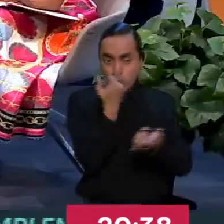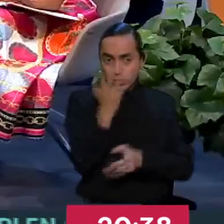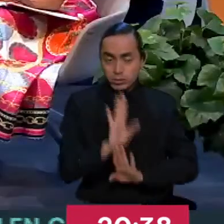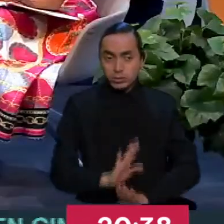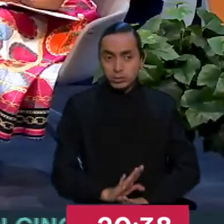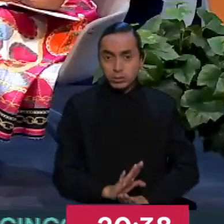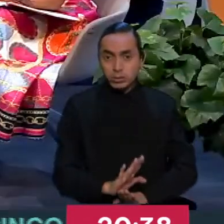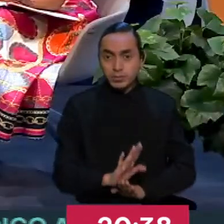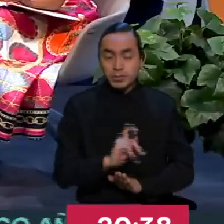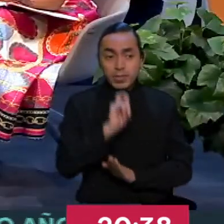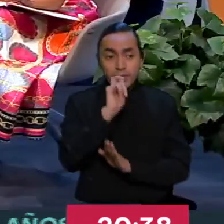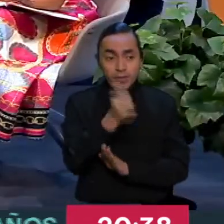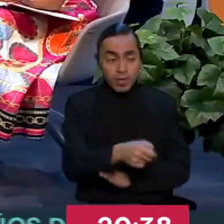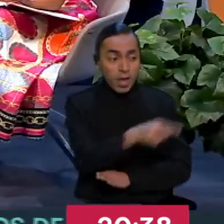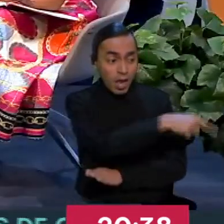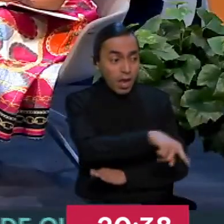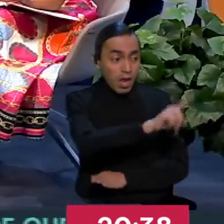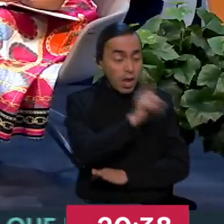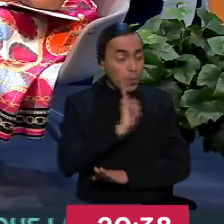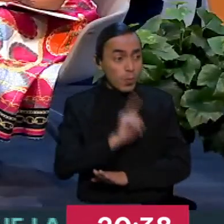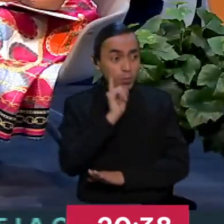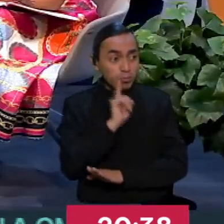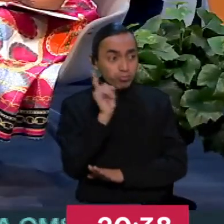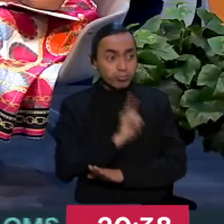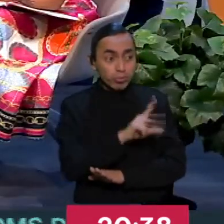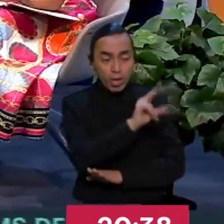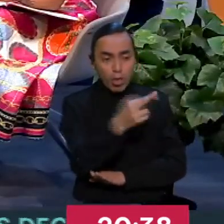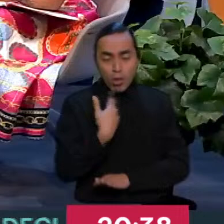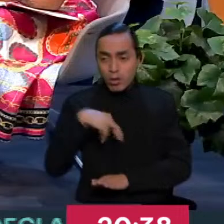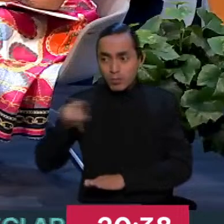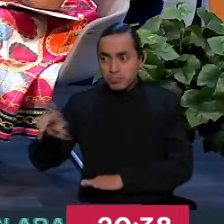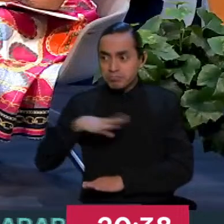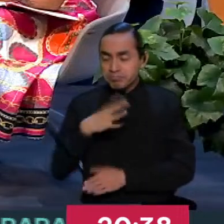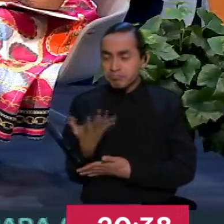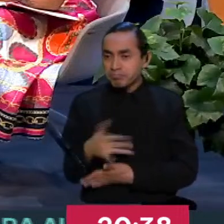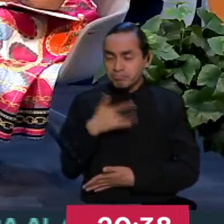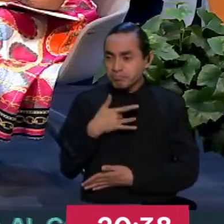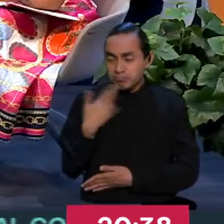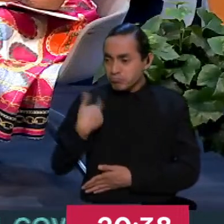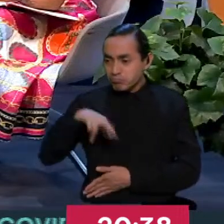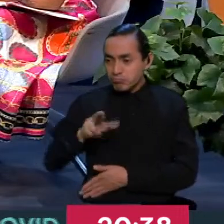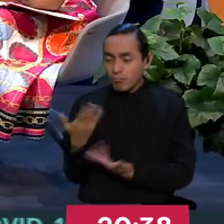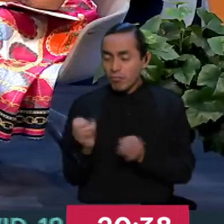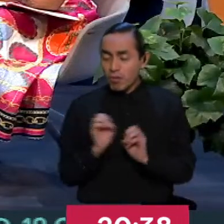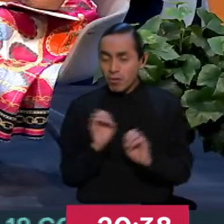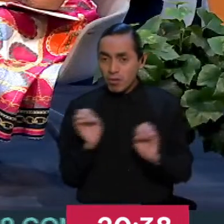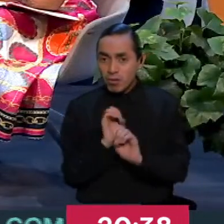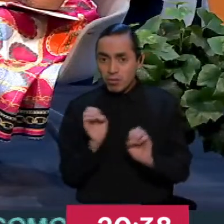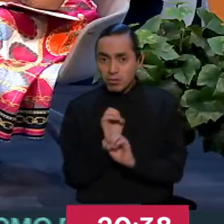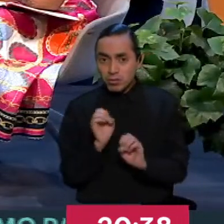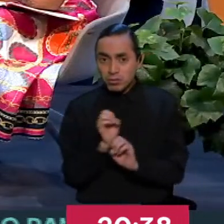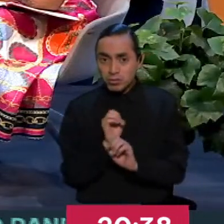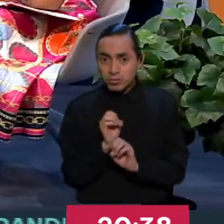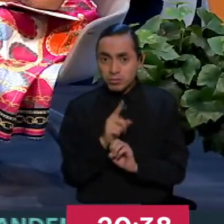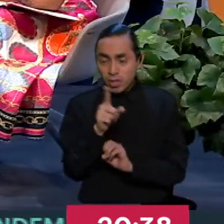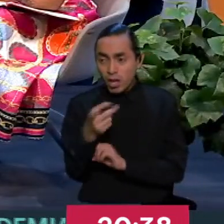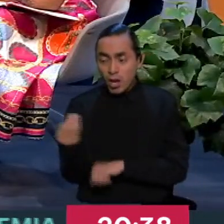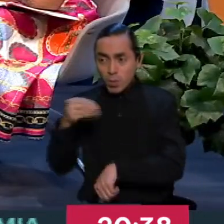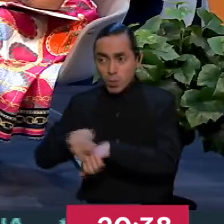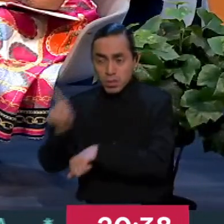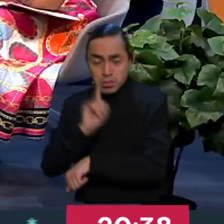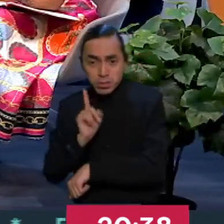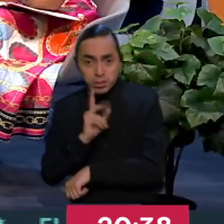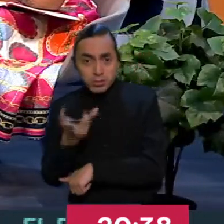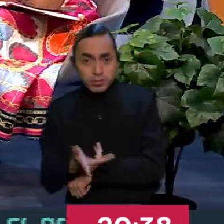mujeres que no representan o que no están todavía siendo representadas en las mujeres que están llegando a estos puestos de poder. Eso por un lado. Por otro lado